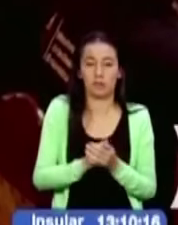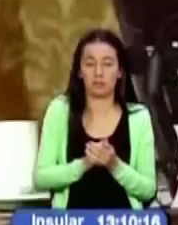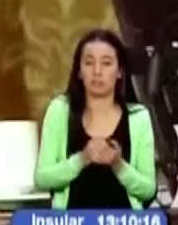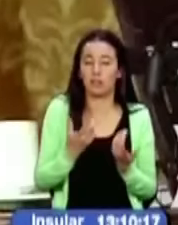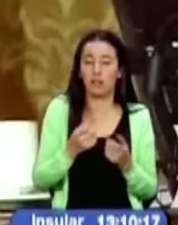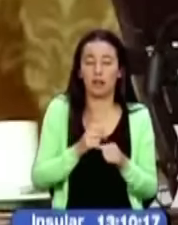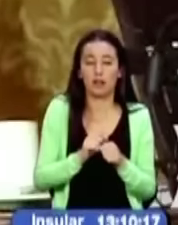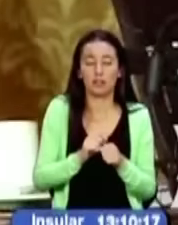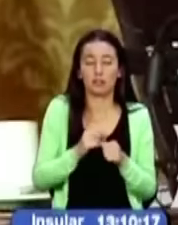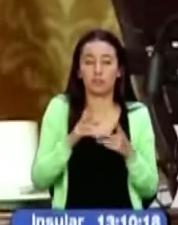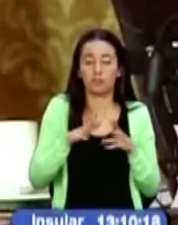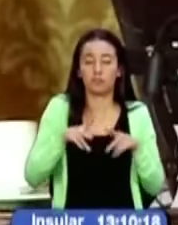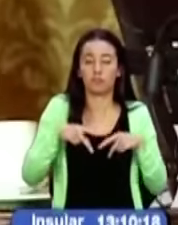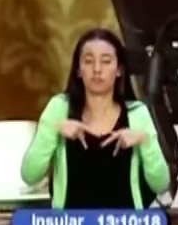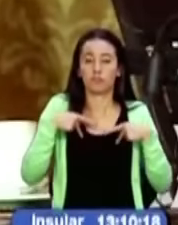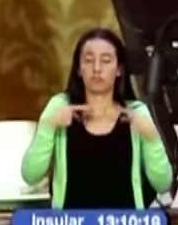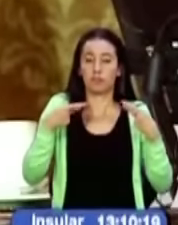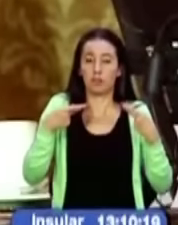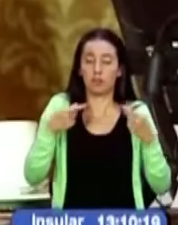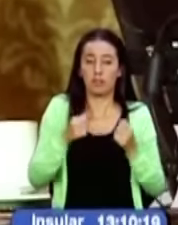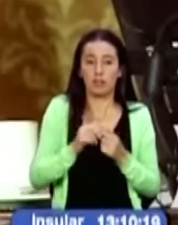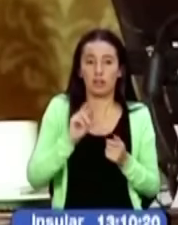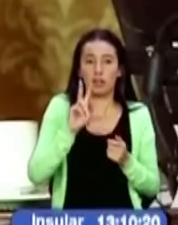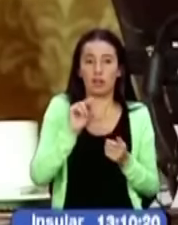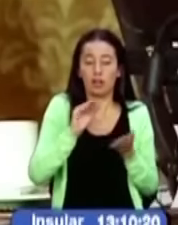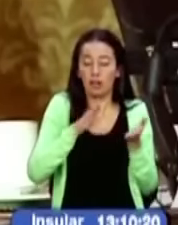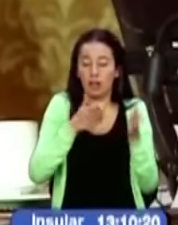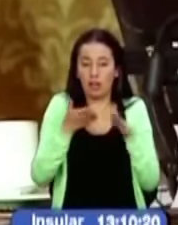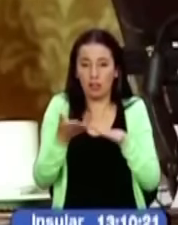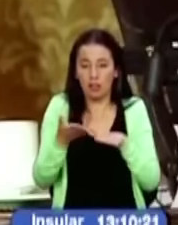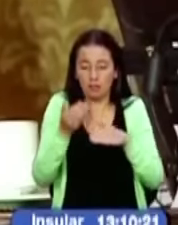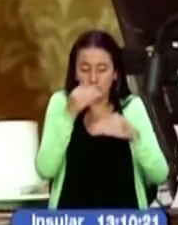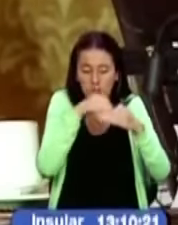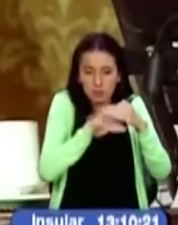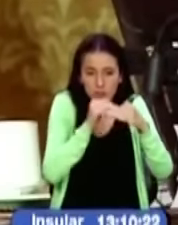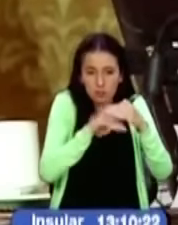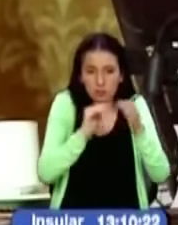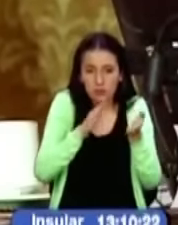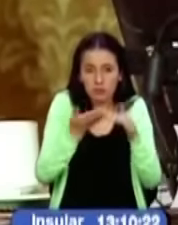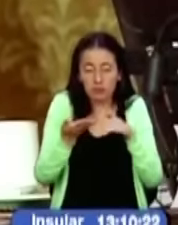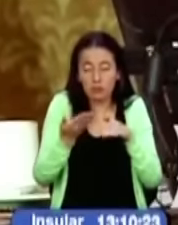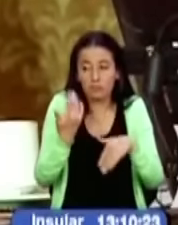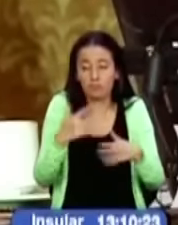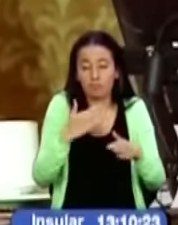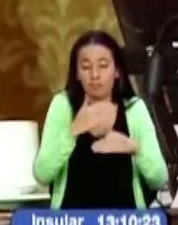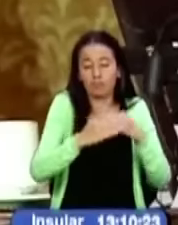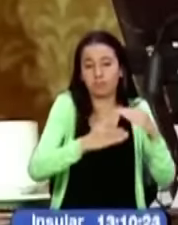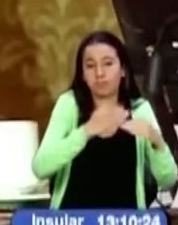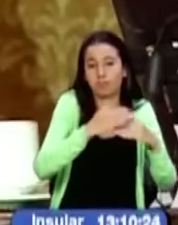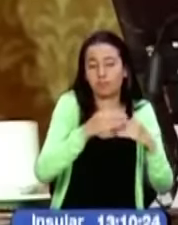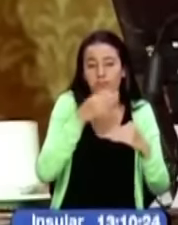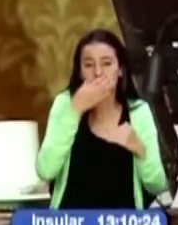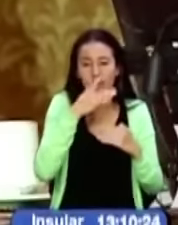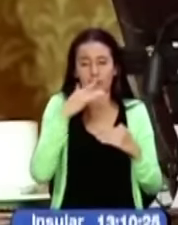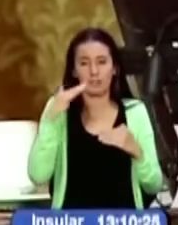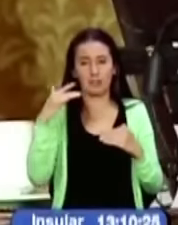que hay esperanza de vida, pero luego hay cadáveres dentro de los escombros que comienza un proceso de descomposición.